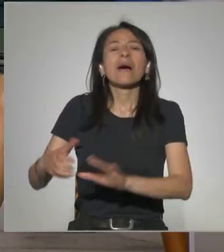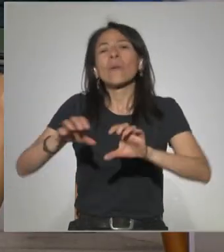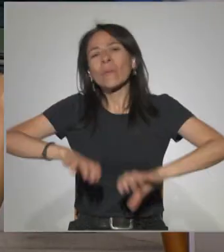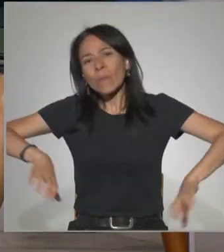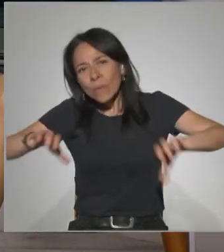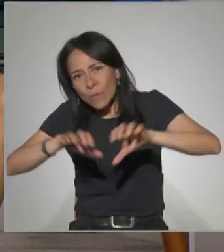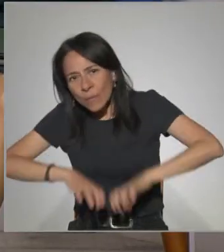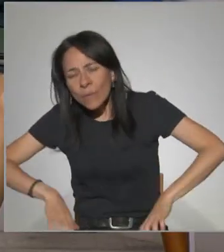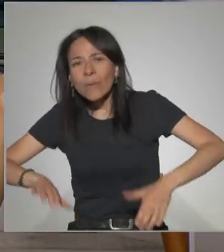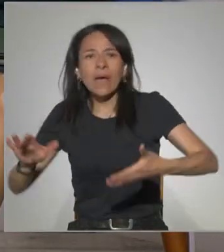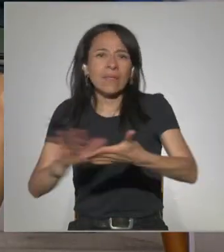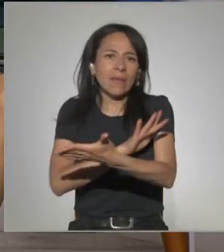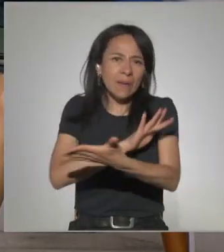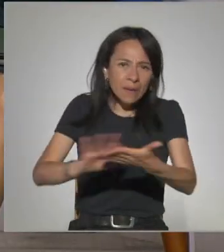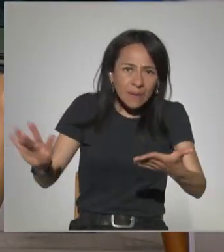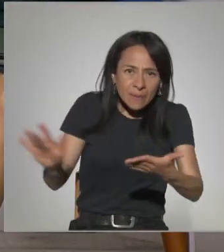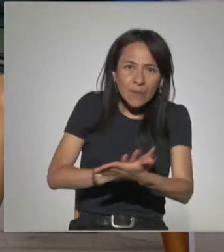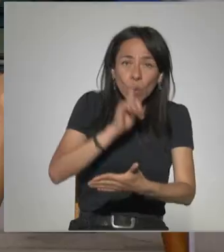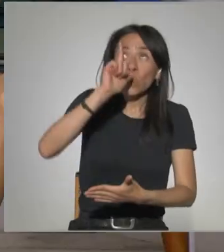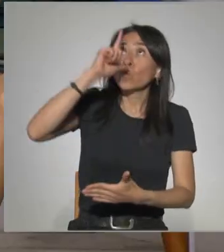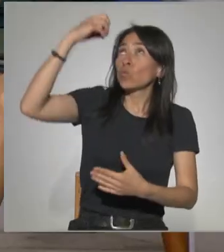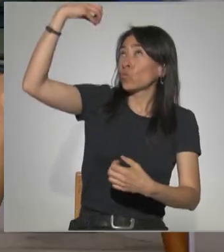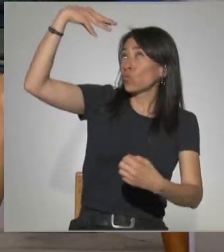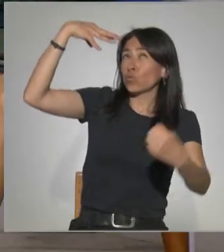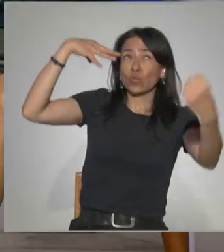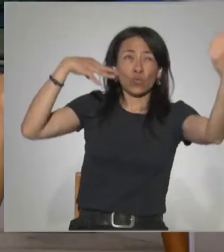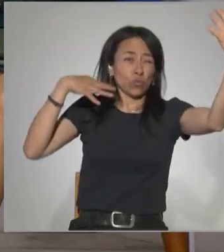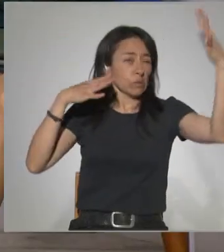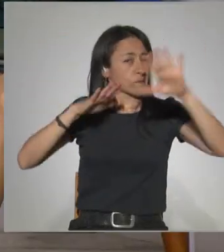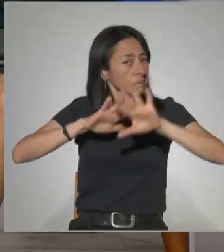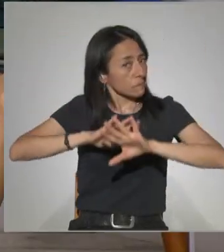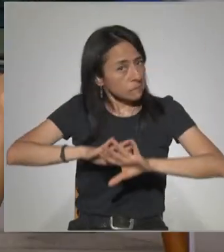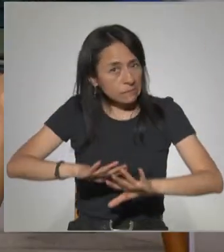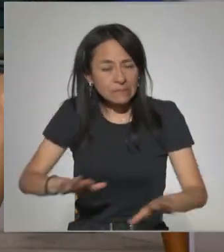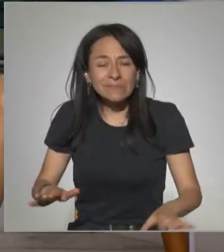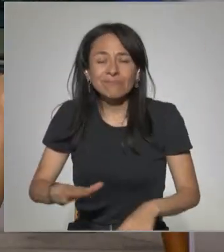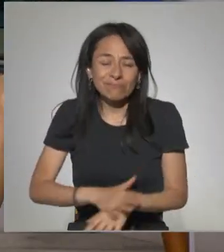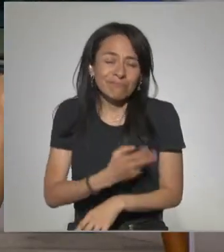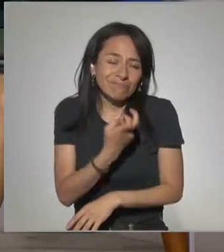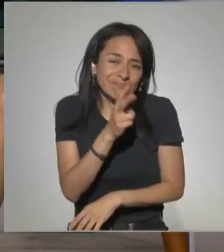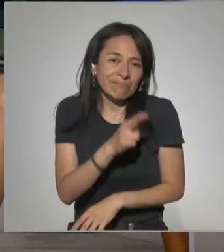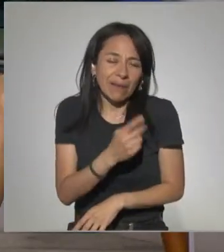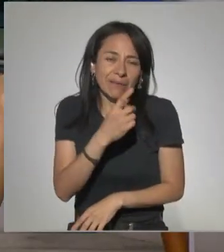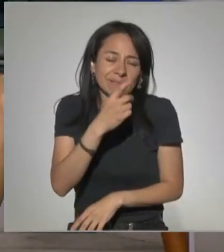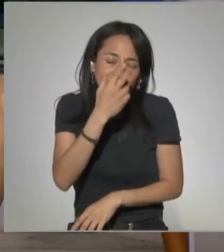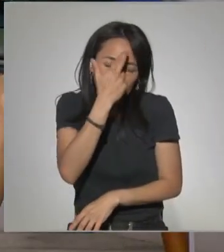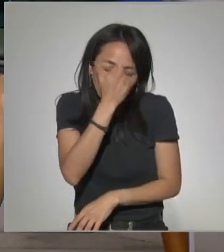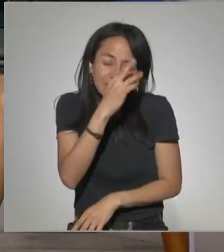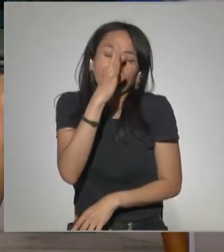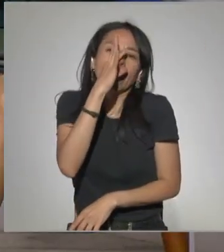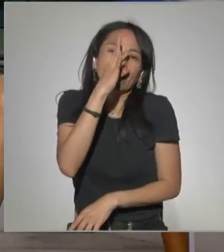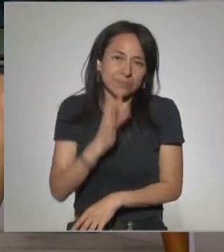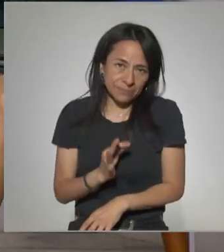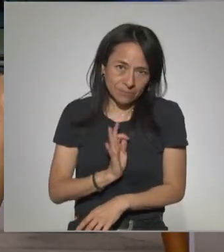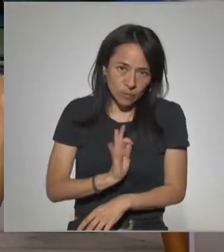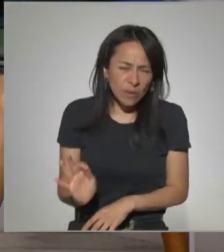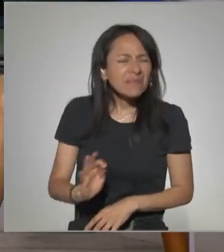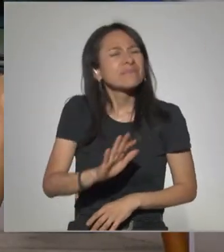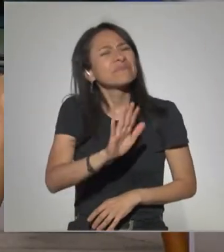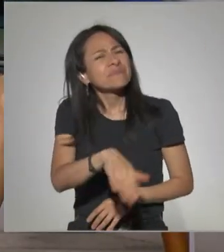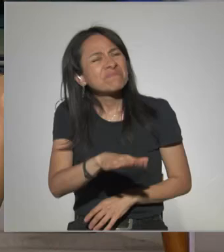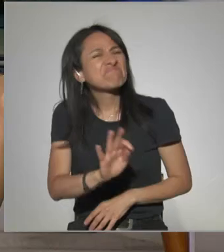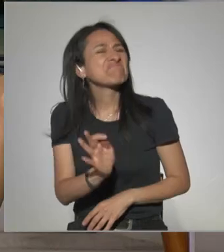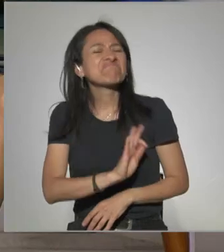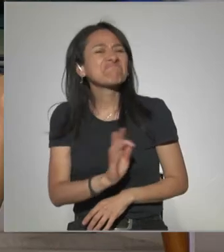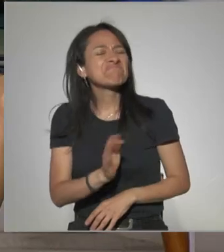de obviamente luz, focos, ¿no? Porque sí afecta. ¿Qué pasa si yo no cumplo con